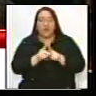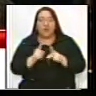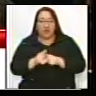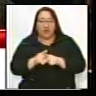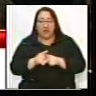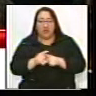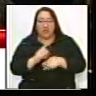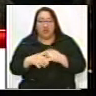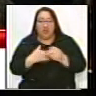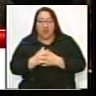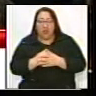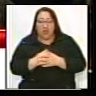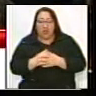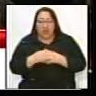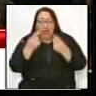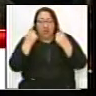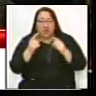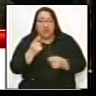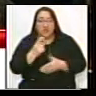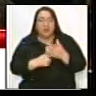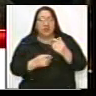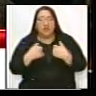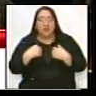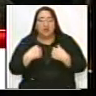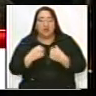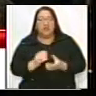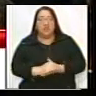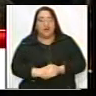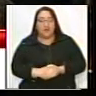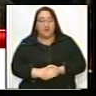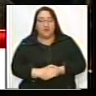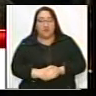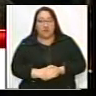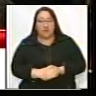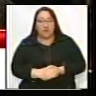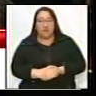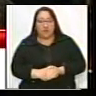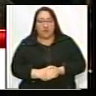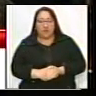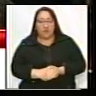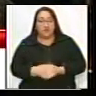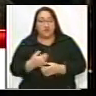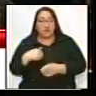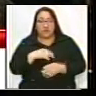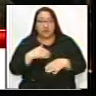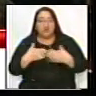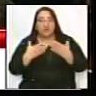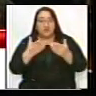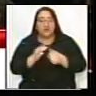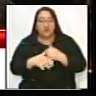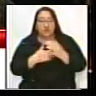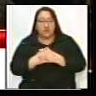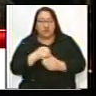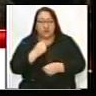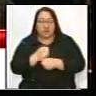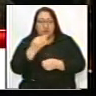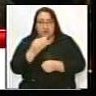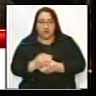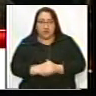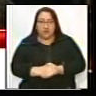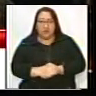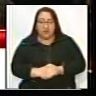escrito aquel acuerdo al que habrían arribado, producto de una petición nuestra para que se lleve a cabo la reunión. Porque aquí bien claro nos